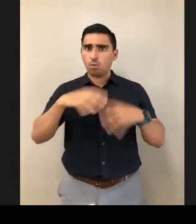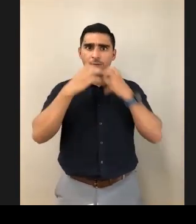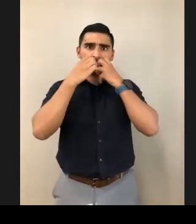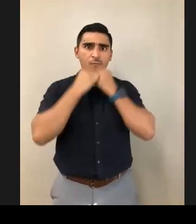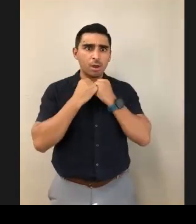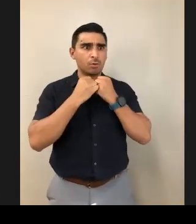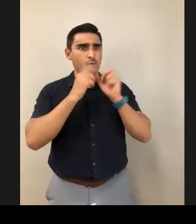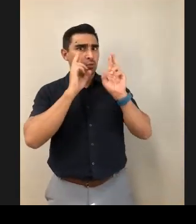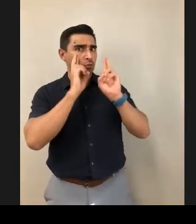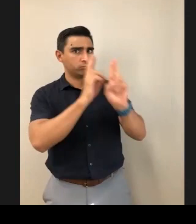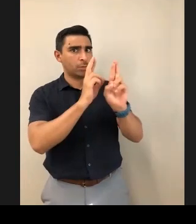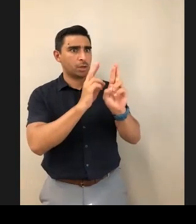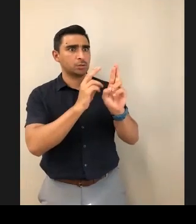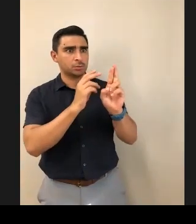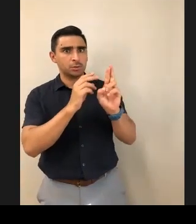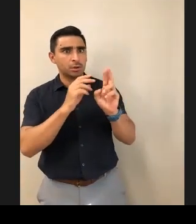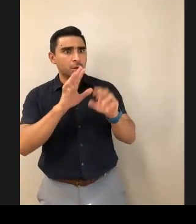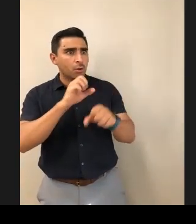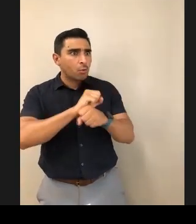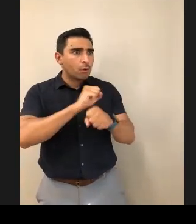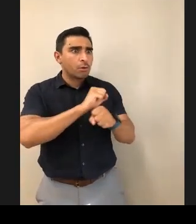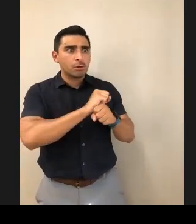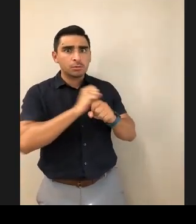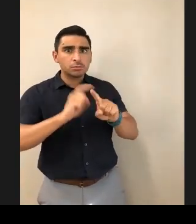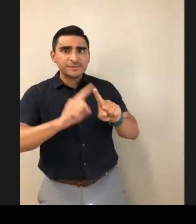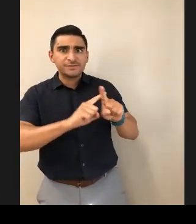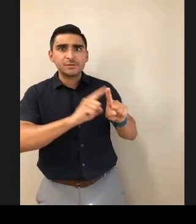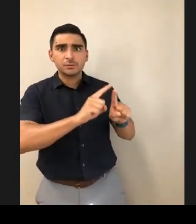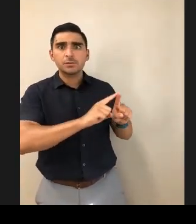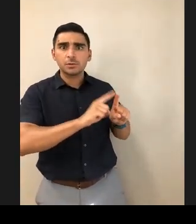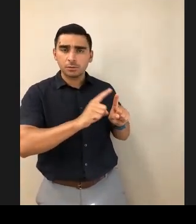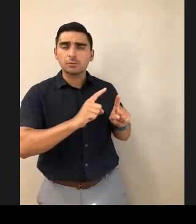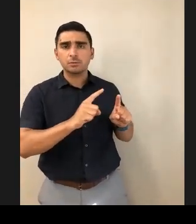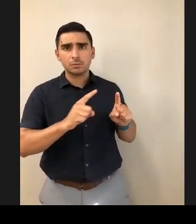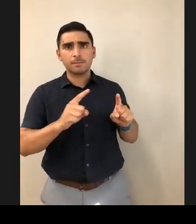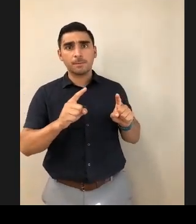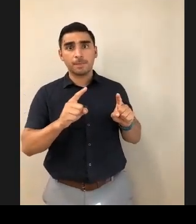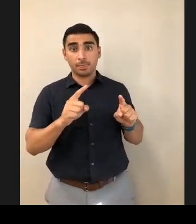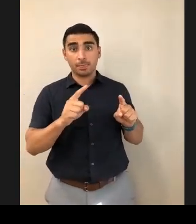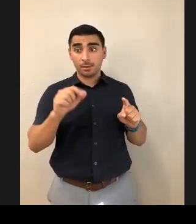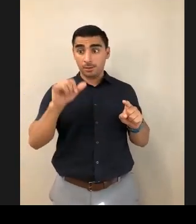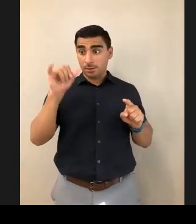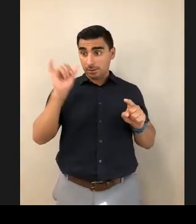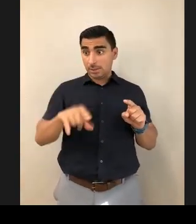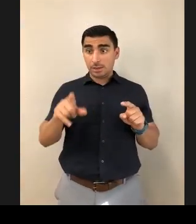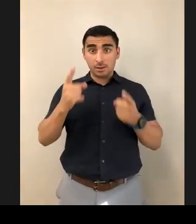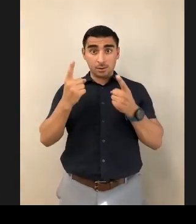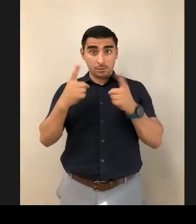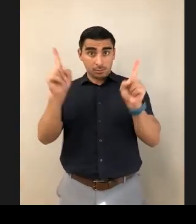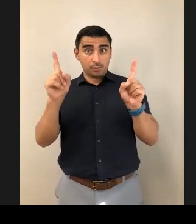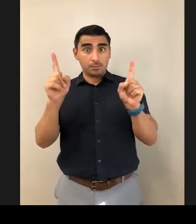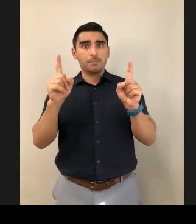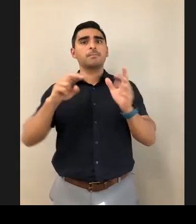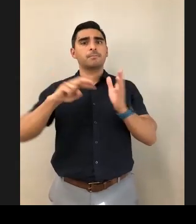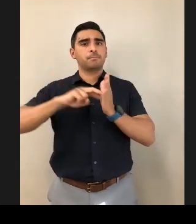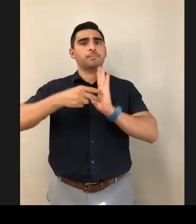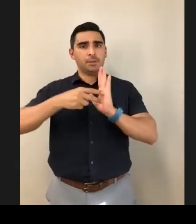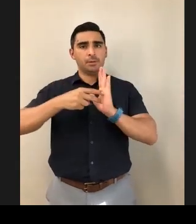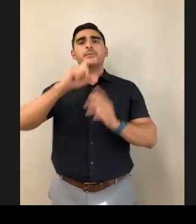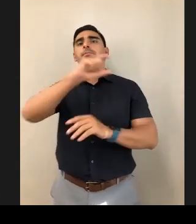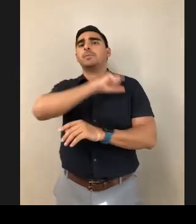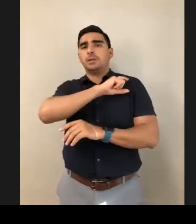los valores del Departamento de Policía y con el buen trabajo que ellos están haciendo. Si eso